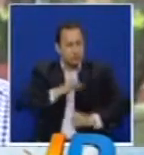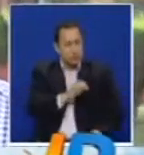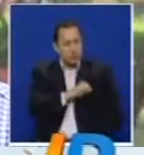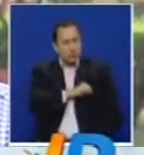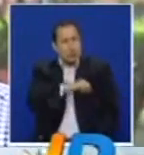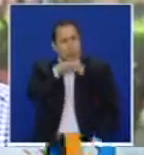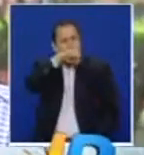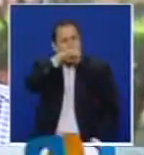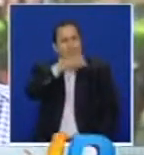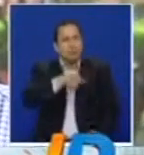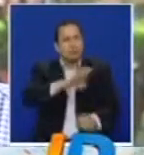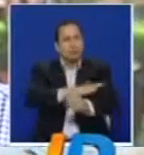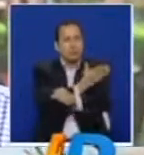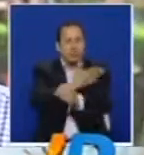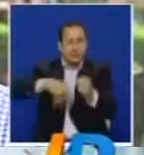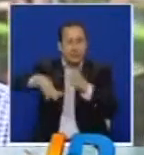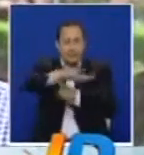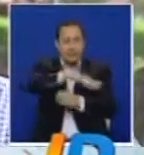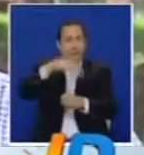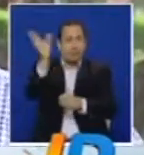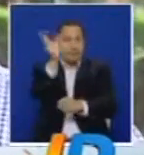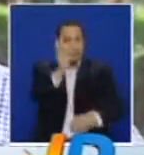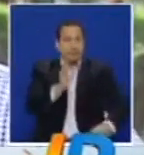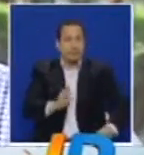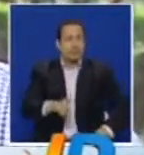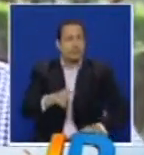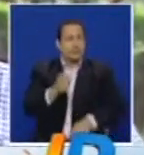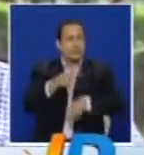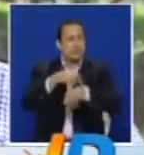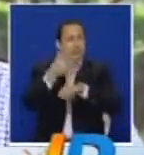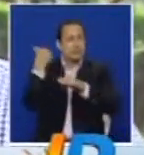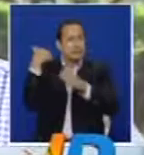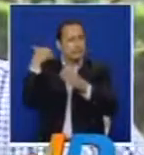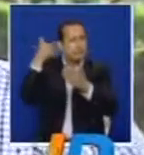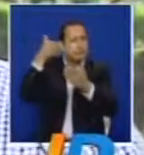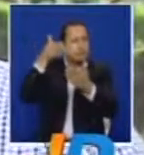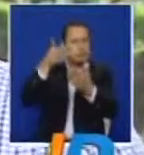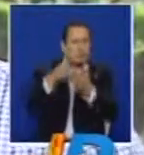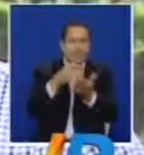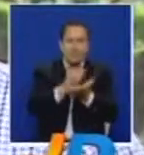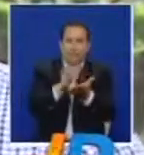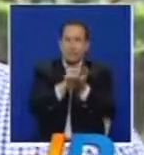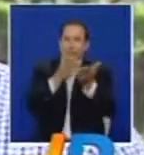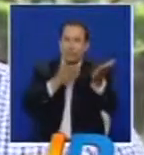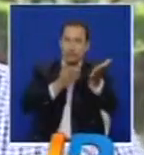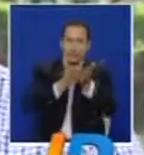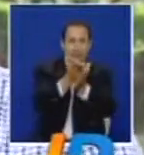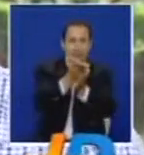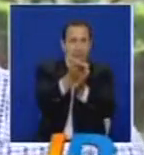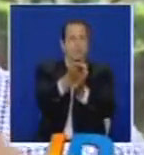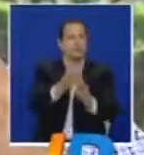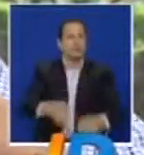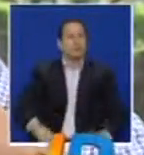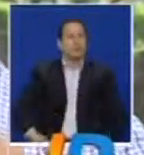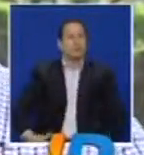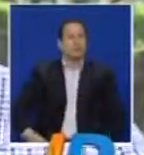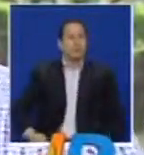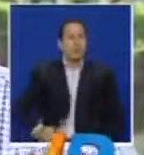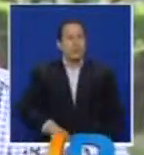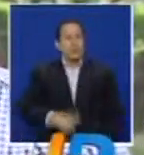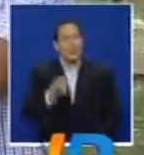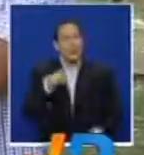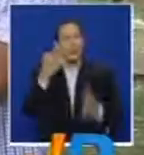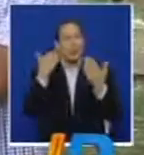por mi música, por mi región, durante todo este tiempo que ha sido así y va a seguir siendo. Entonces, hay un fresquito por